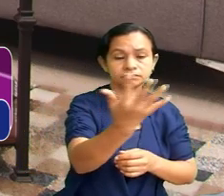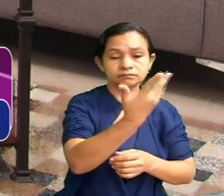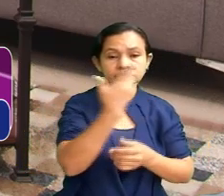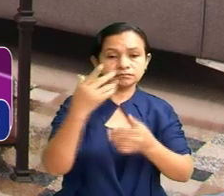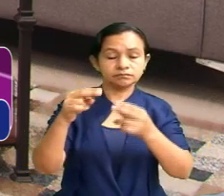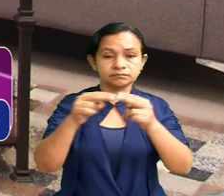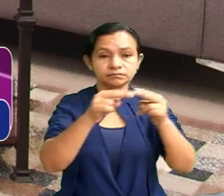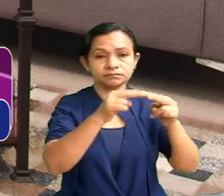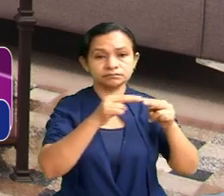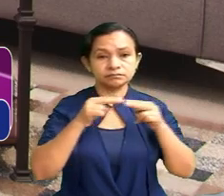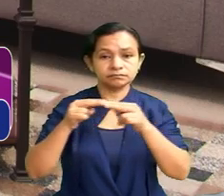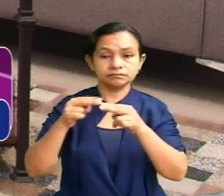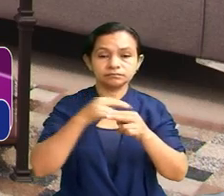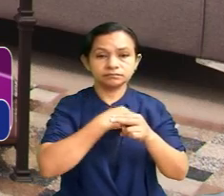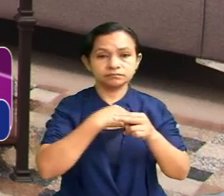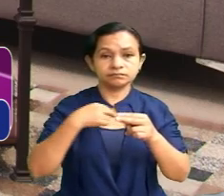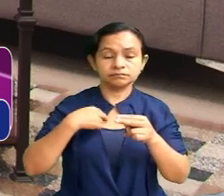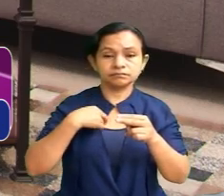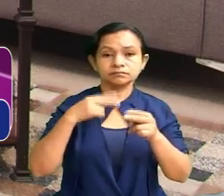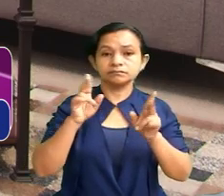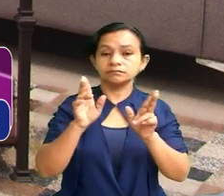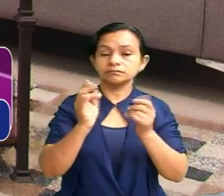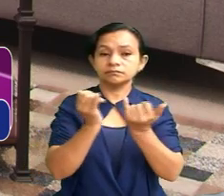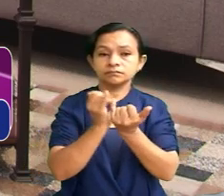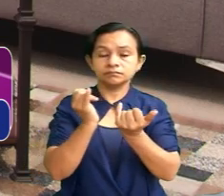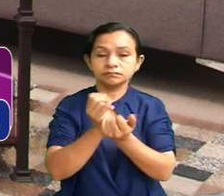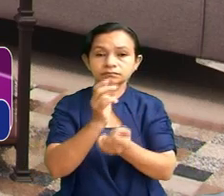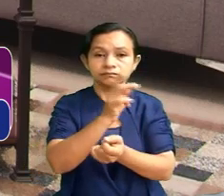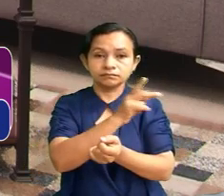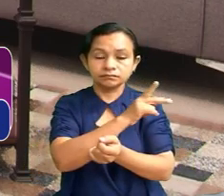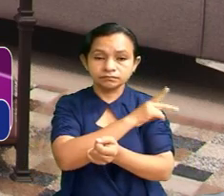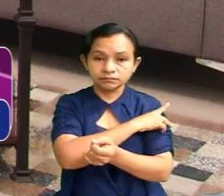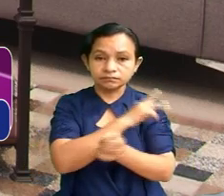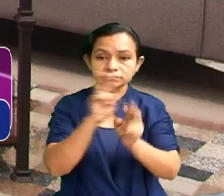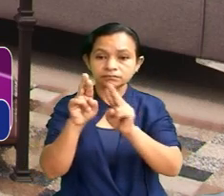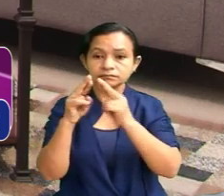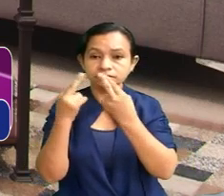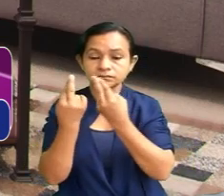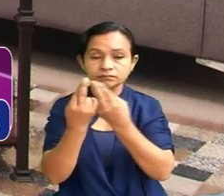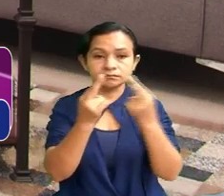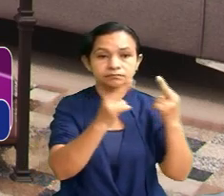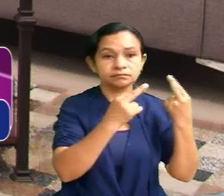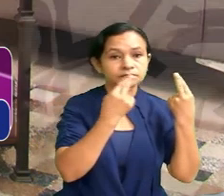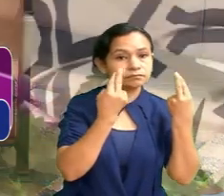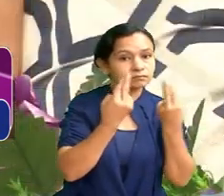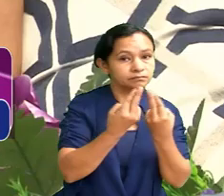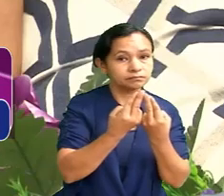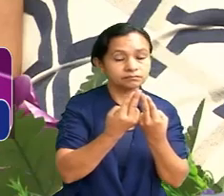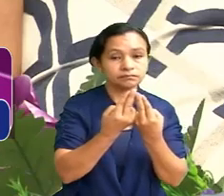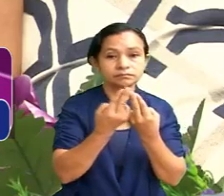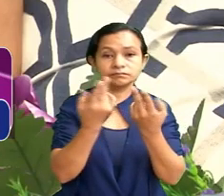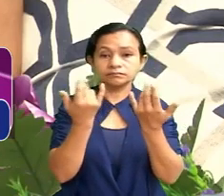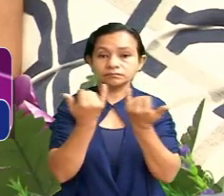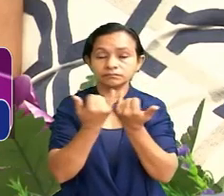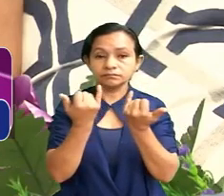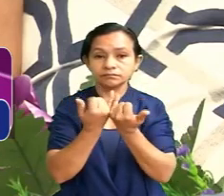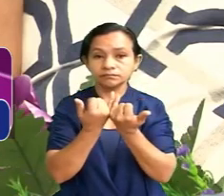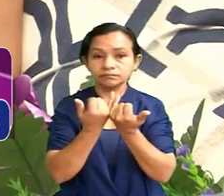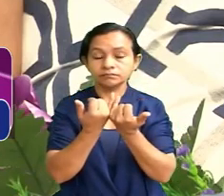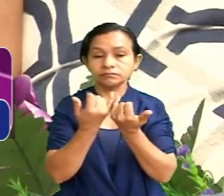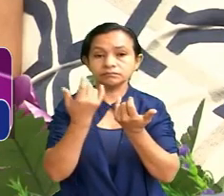articulación a veces hay que hacer reuniones con la policía para organizar el tema verdad de lo de la circulación del